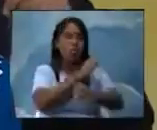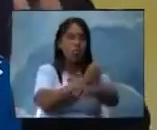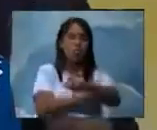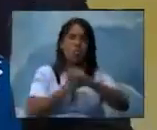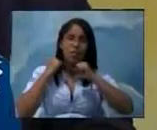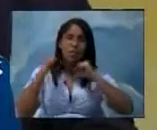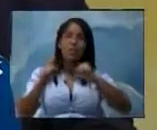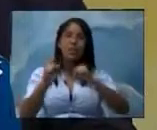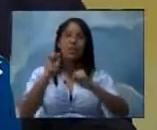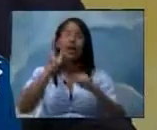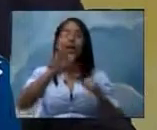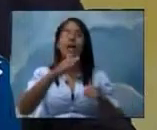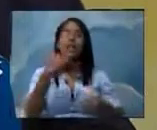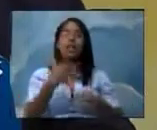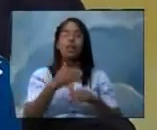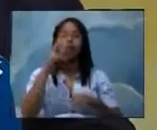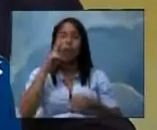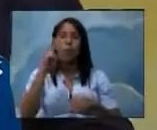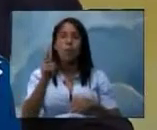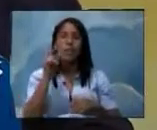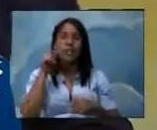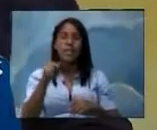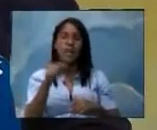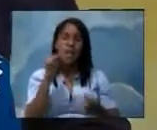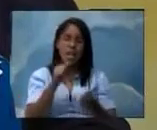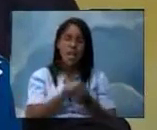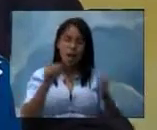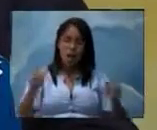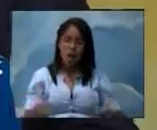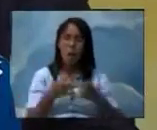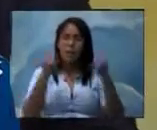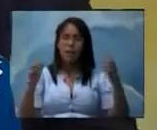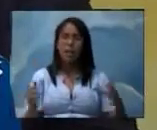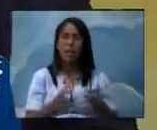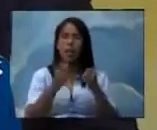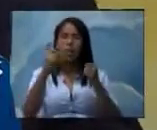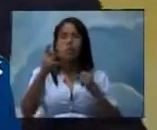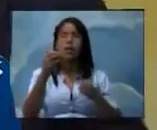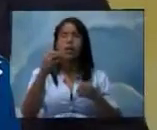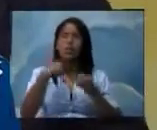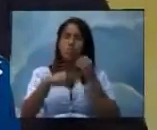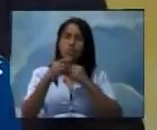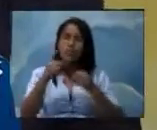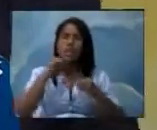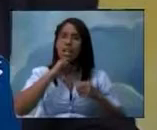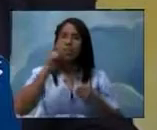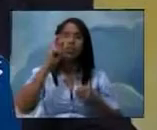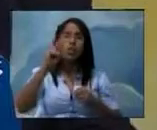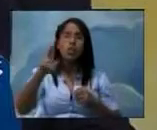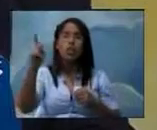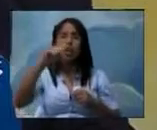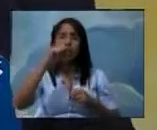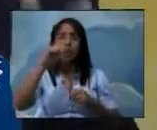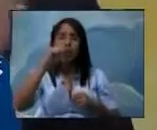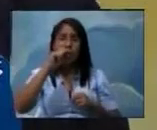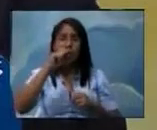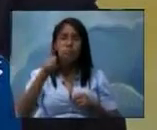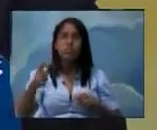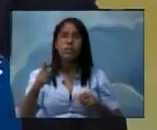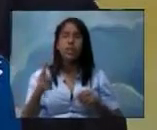del hierro, así como viste hierro mezclado con barro cocido. Eso lo vio